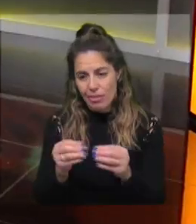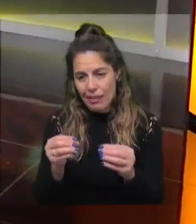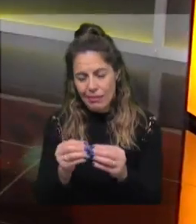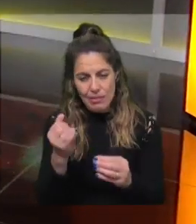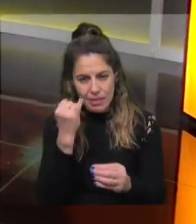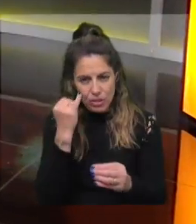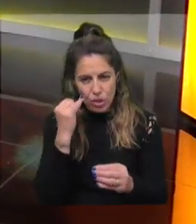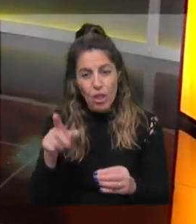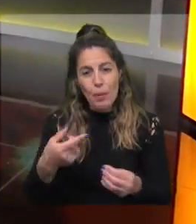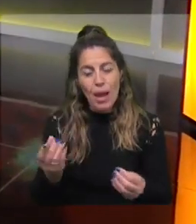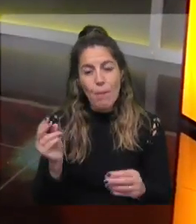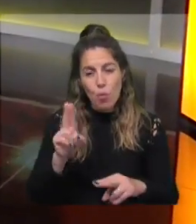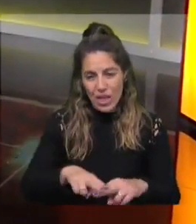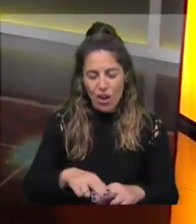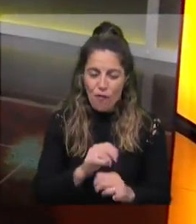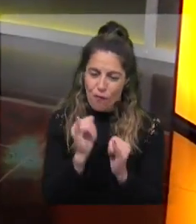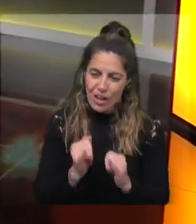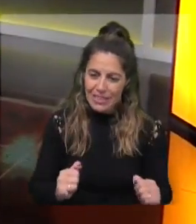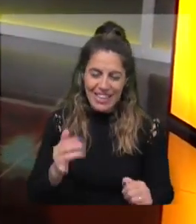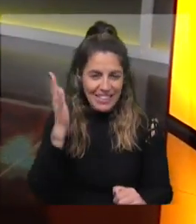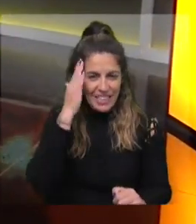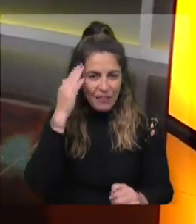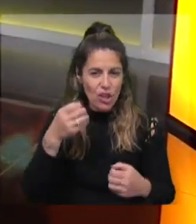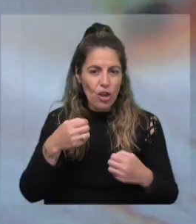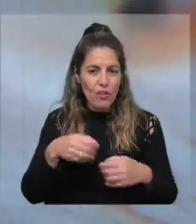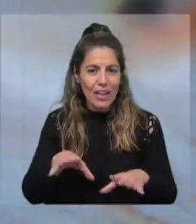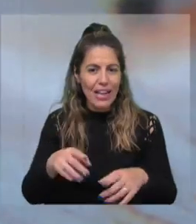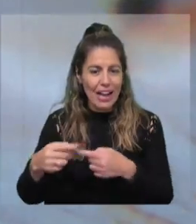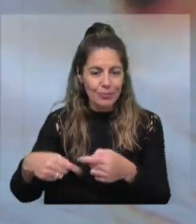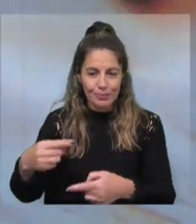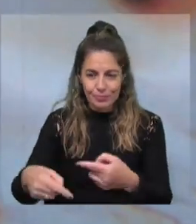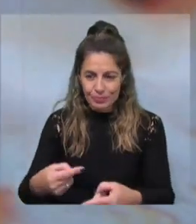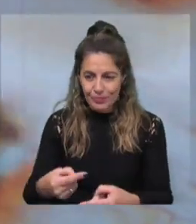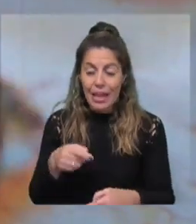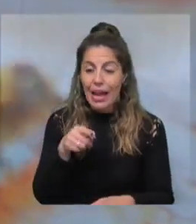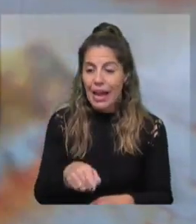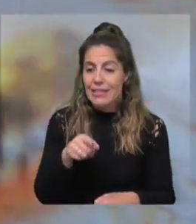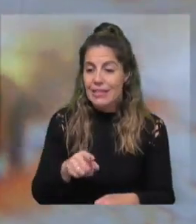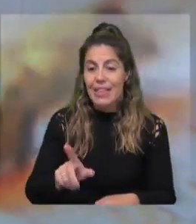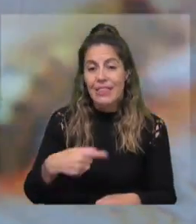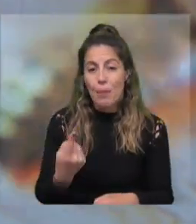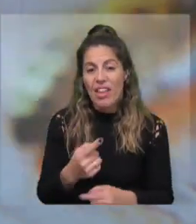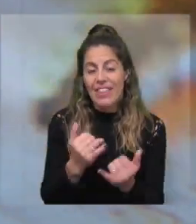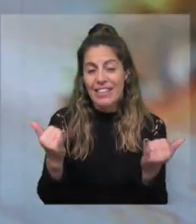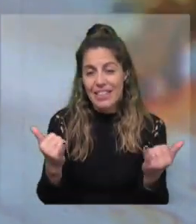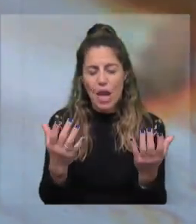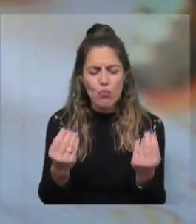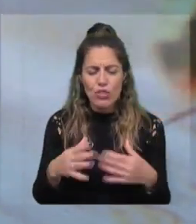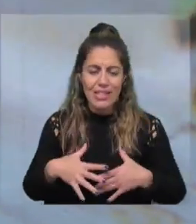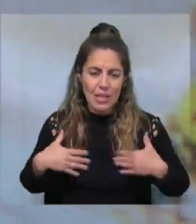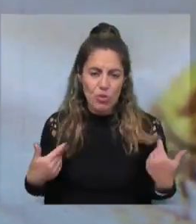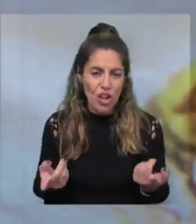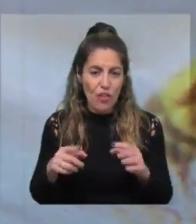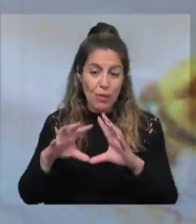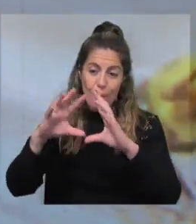Eso sí, murieron felices y sabiendo que iban a dejar descendencia. Así que después de ese día lleno de emociones volví a mi